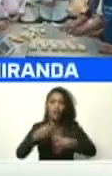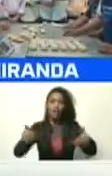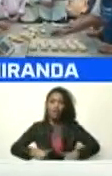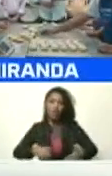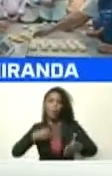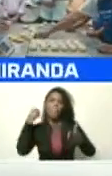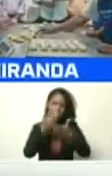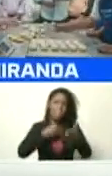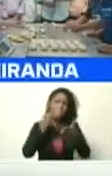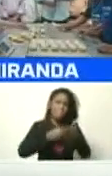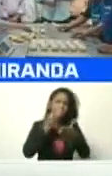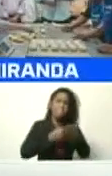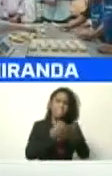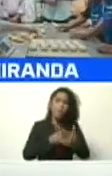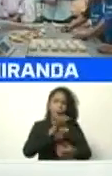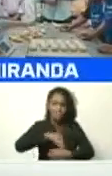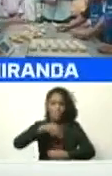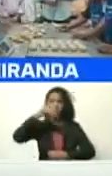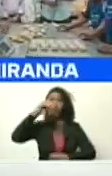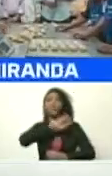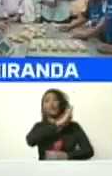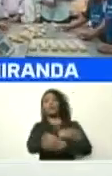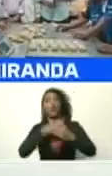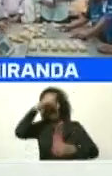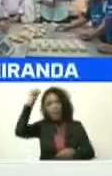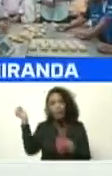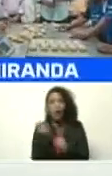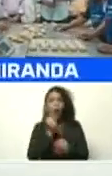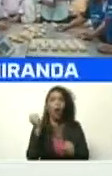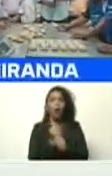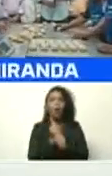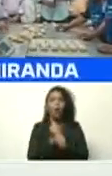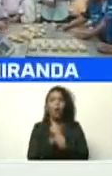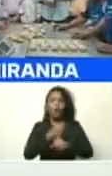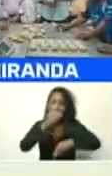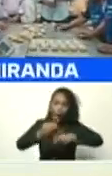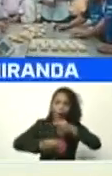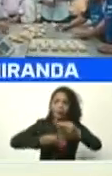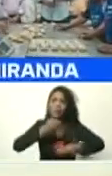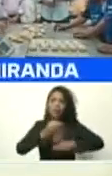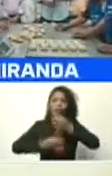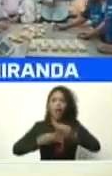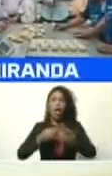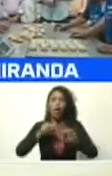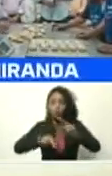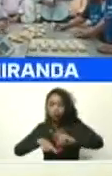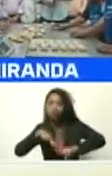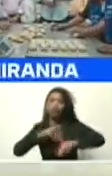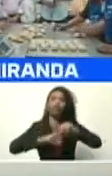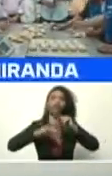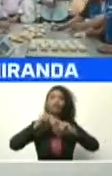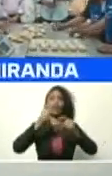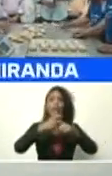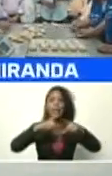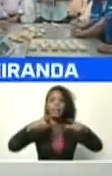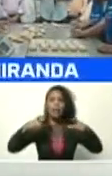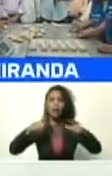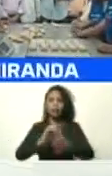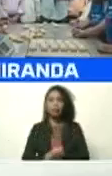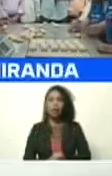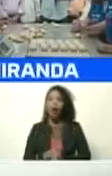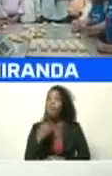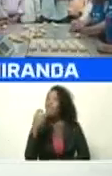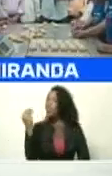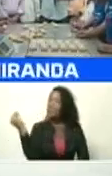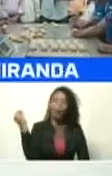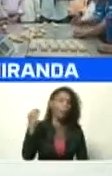El espíritu poderoso del trabajo, del hacer, del construir, de crecer. Falta